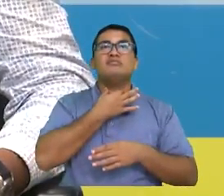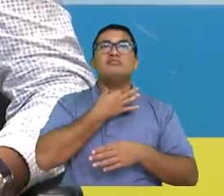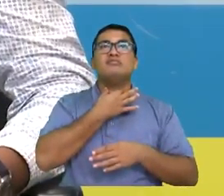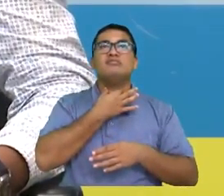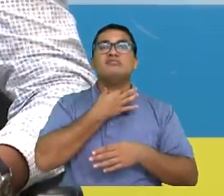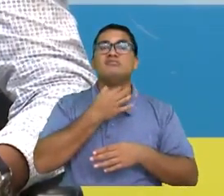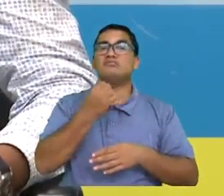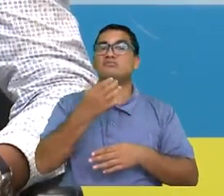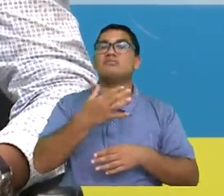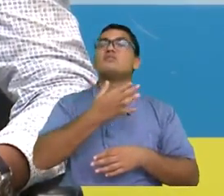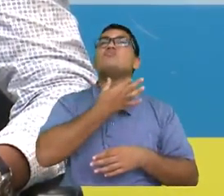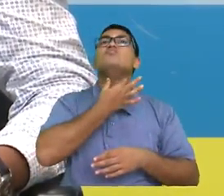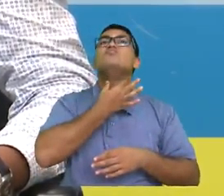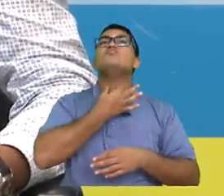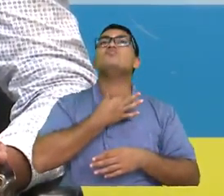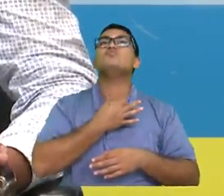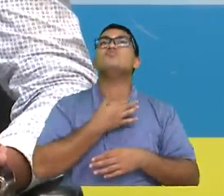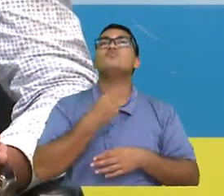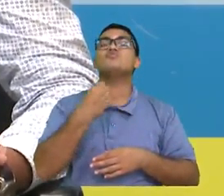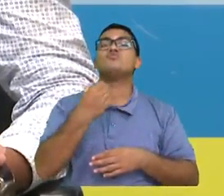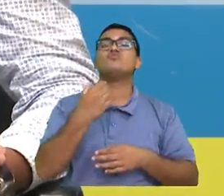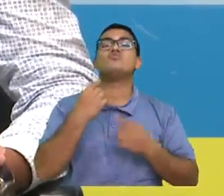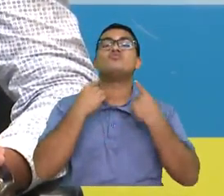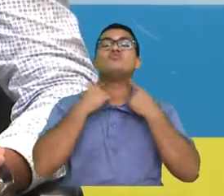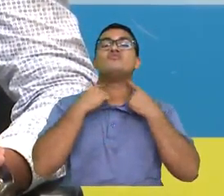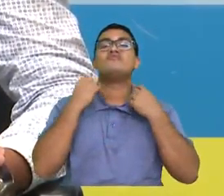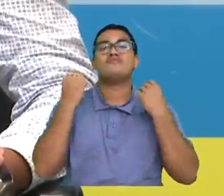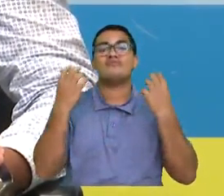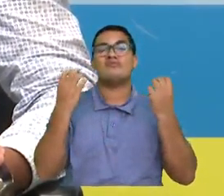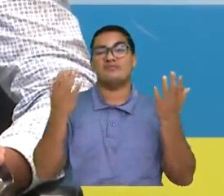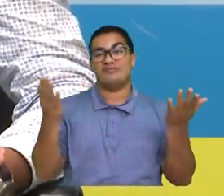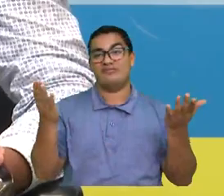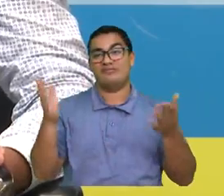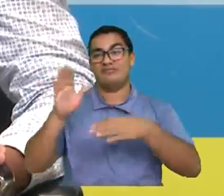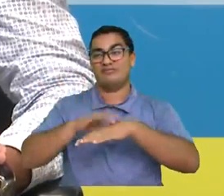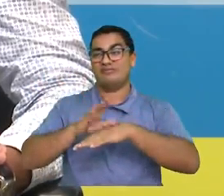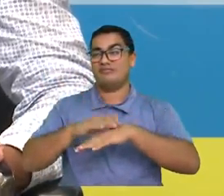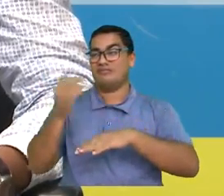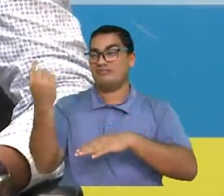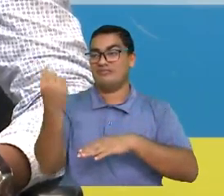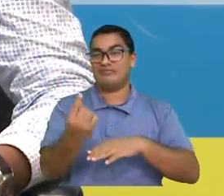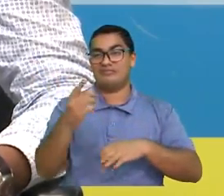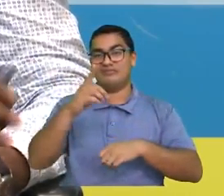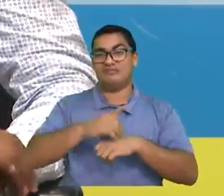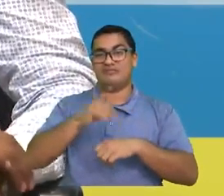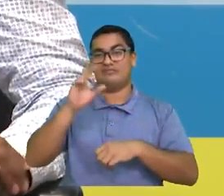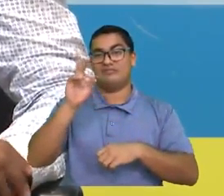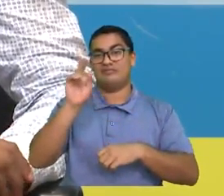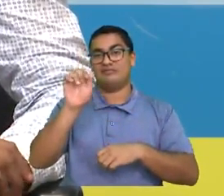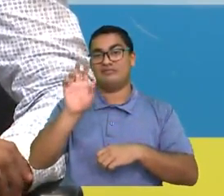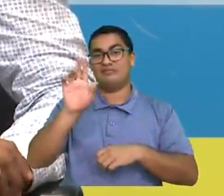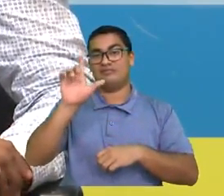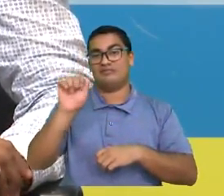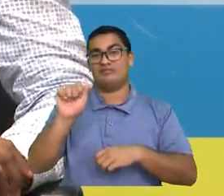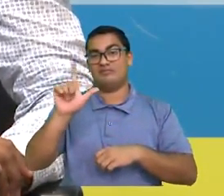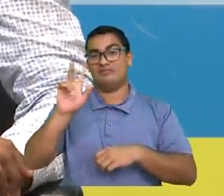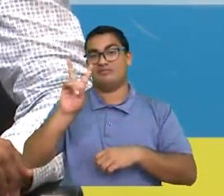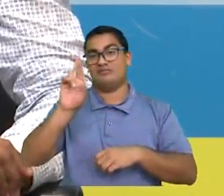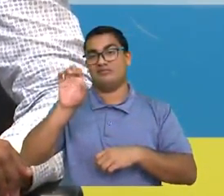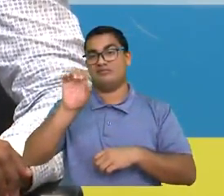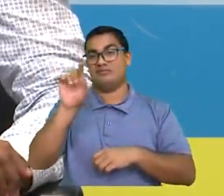la faringitis y la amigdalitis. Tenemos como invitada a la doctora Carla Álvarez, quien es parte del equipo médico del Centro